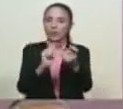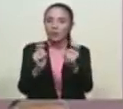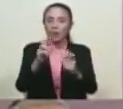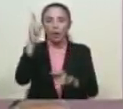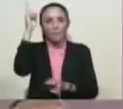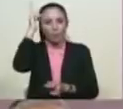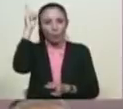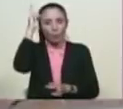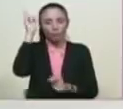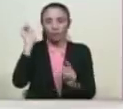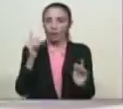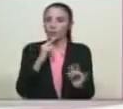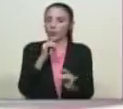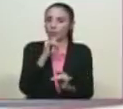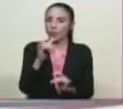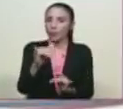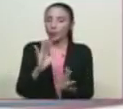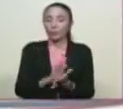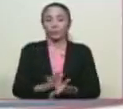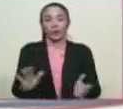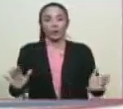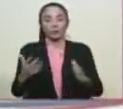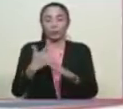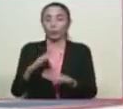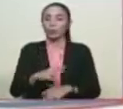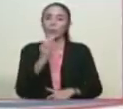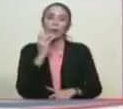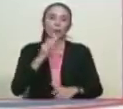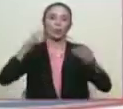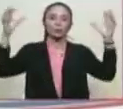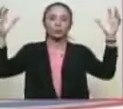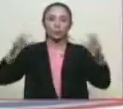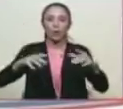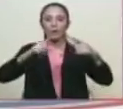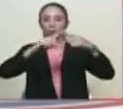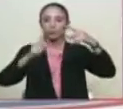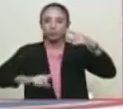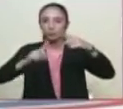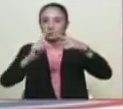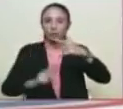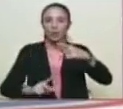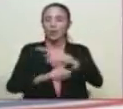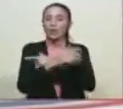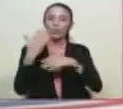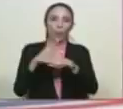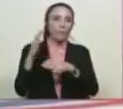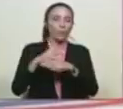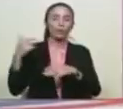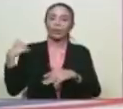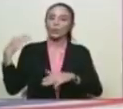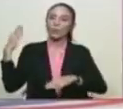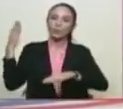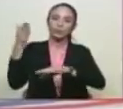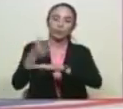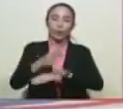porque yo dije, llueva, truene, relampague, yo llego a Lima, compadre. Así sea